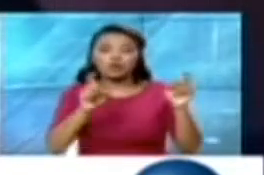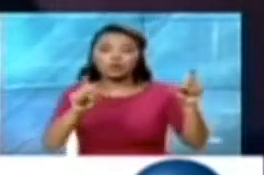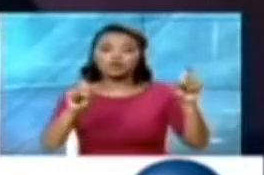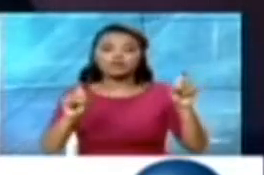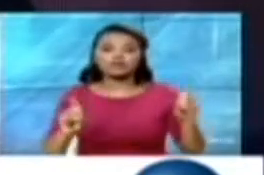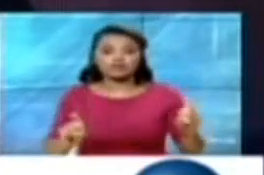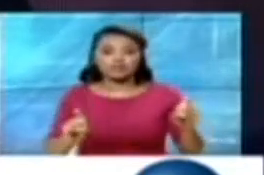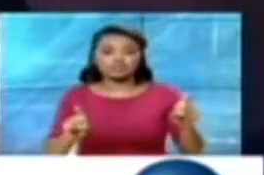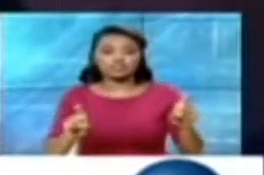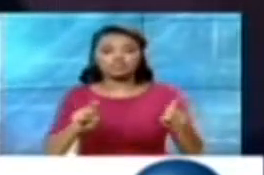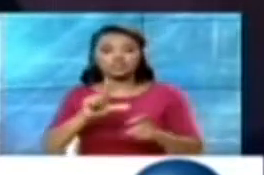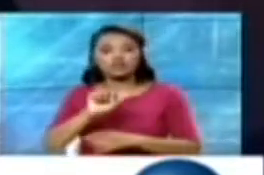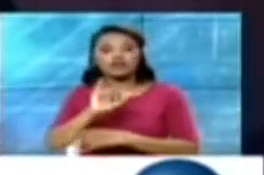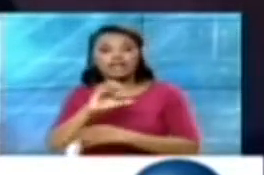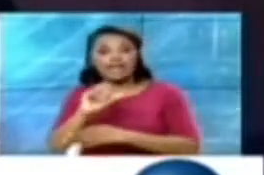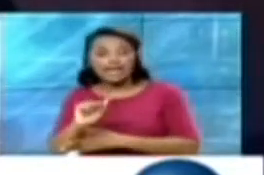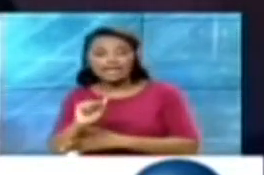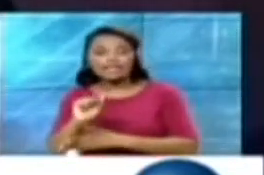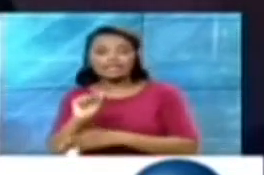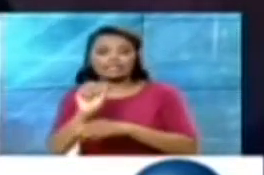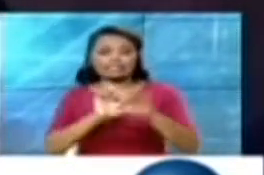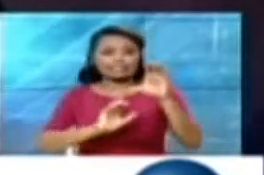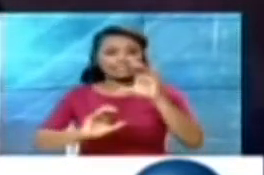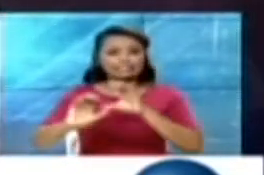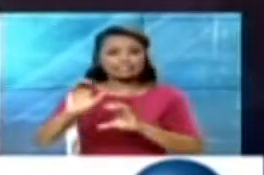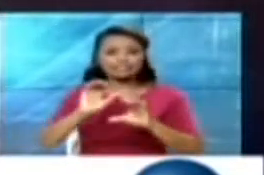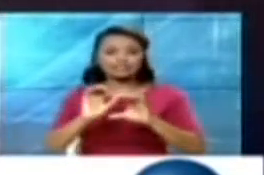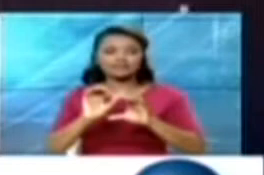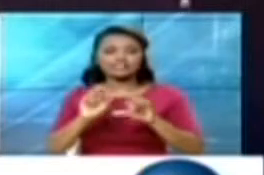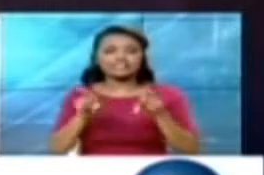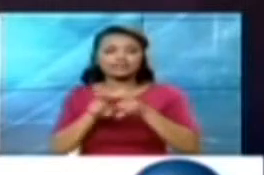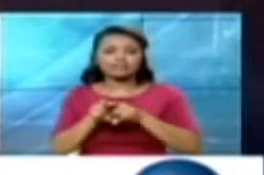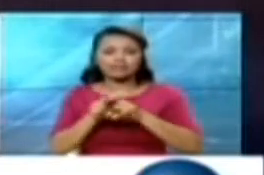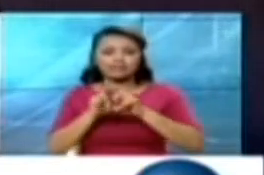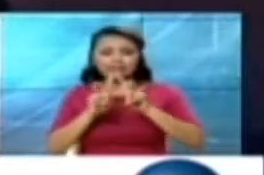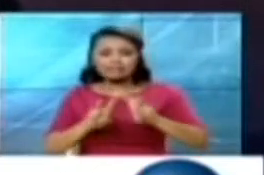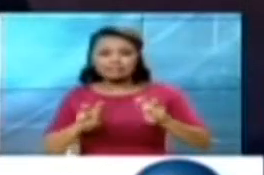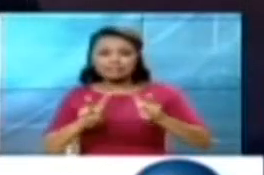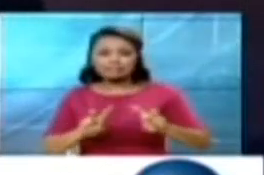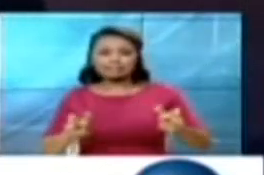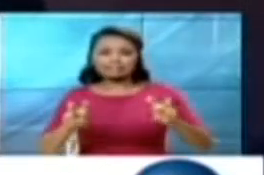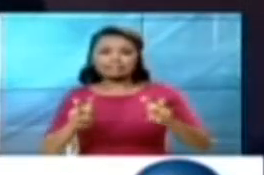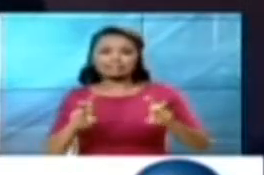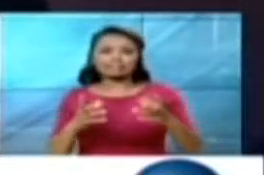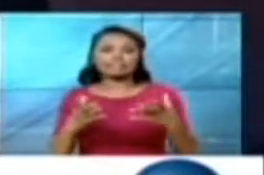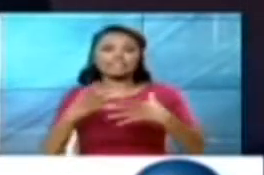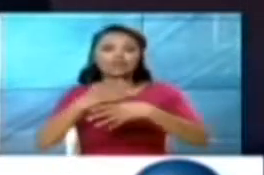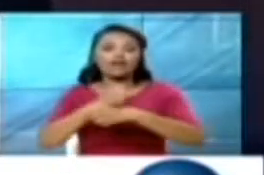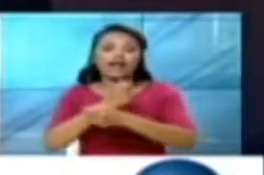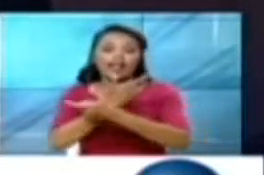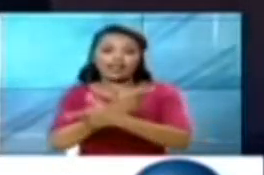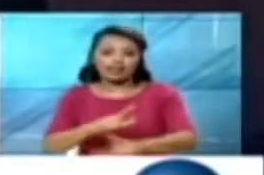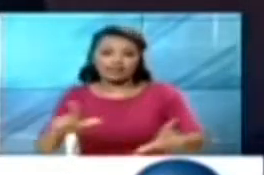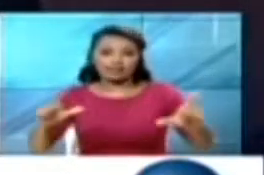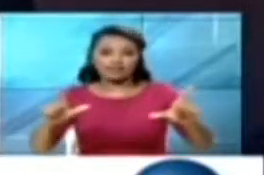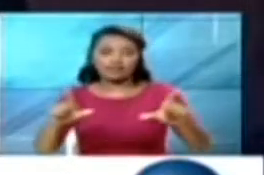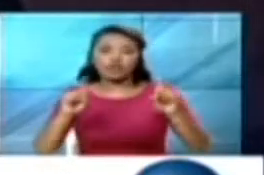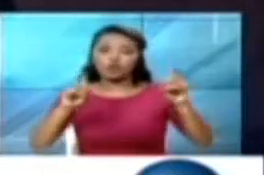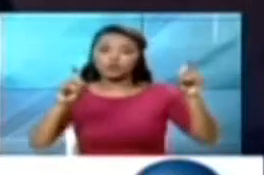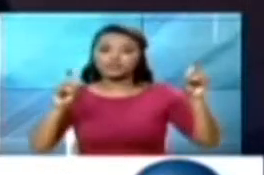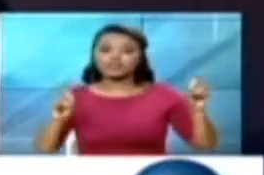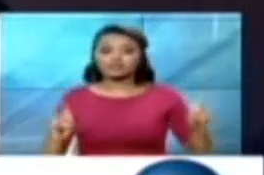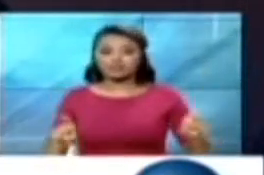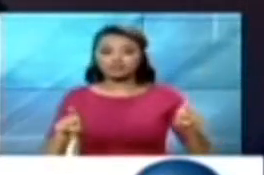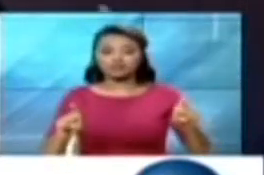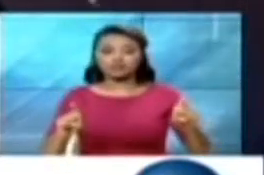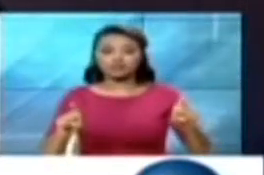educación laica, científica, crítica y analítica que los haga libre. Una